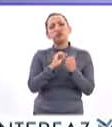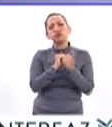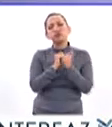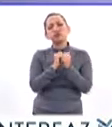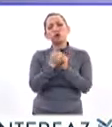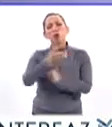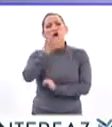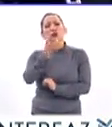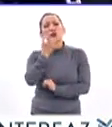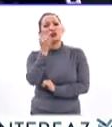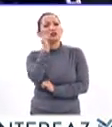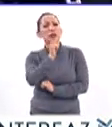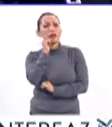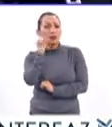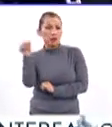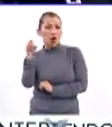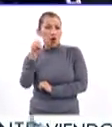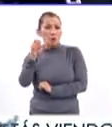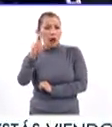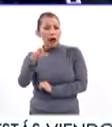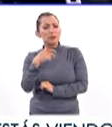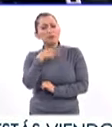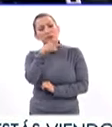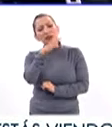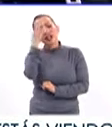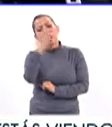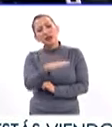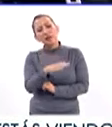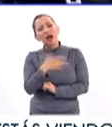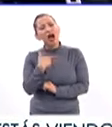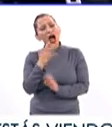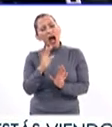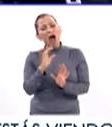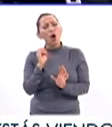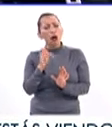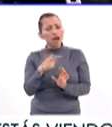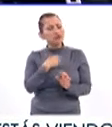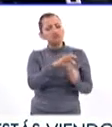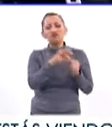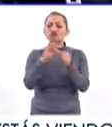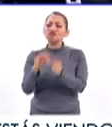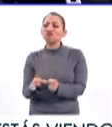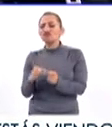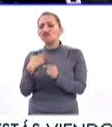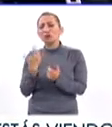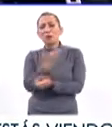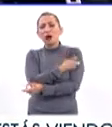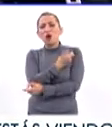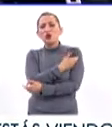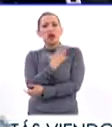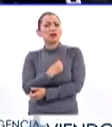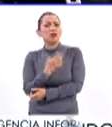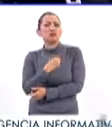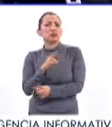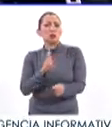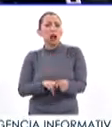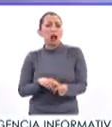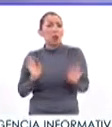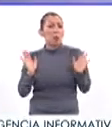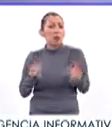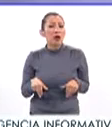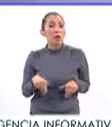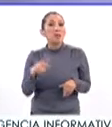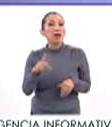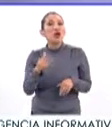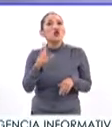volvió una costumbre, como dijo Mar, ¿no? Se generó una inercia en el que las personas vacunan normalmente a los niños,